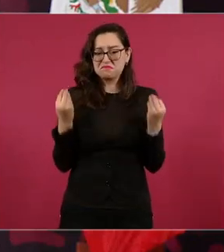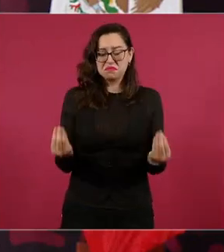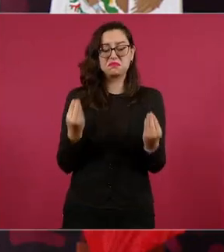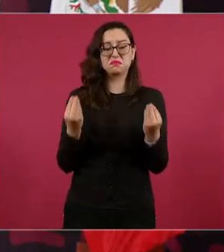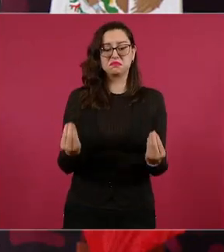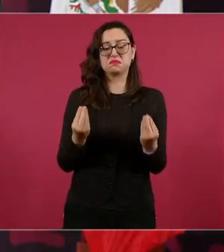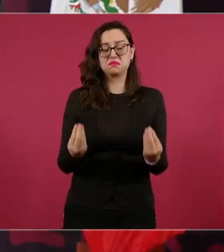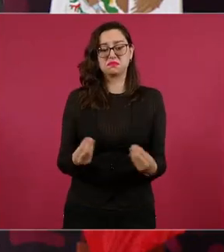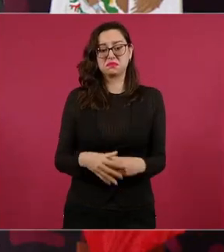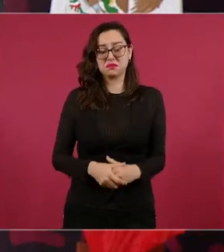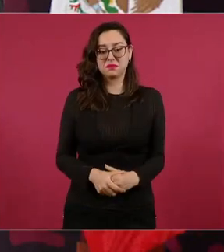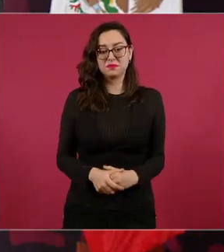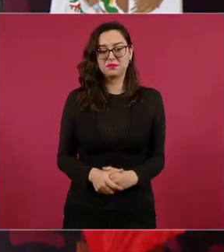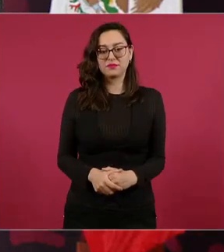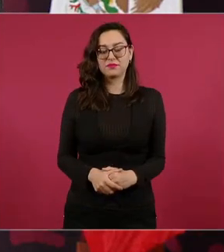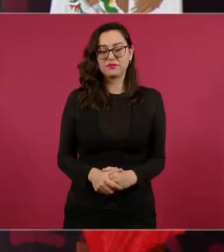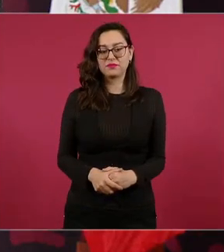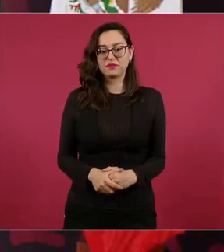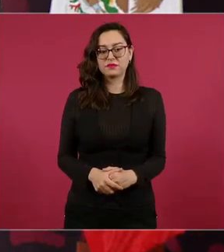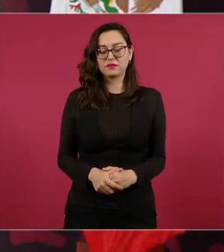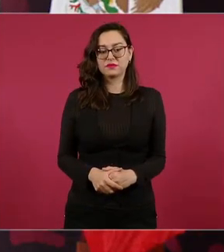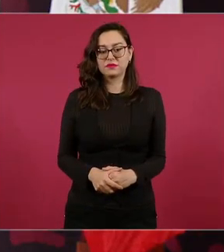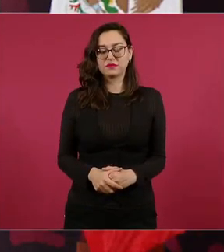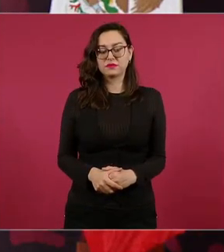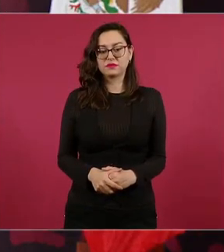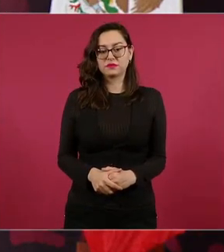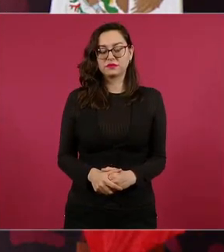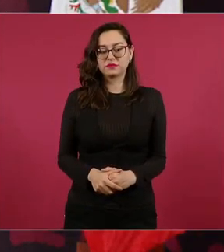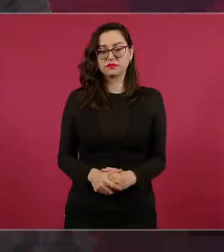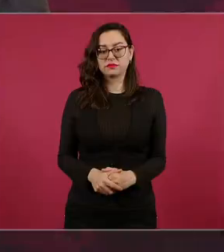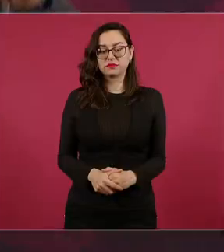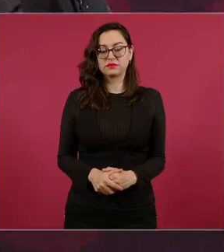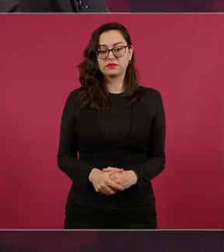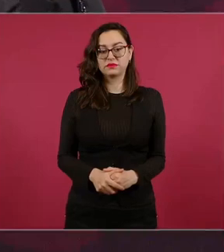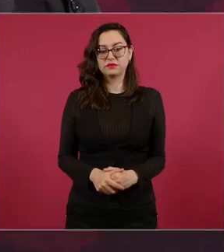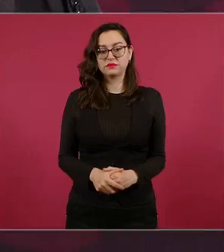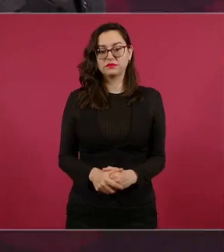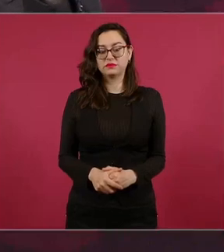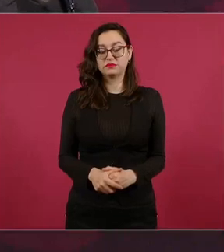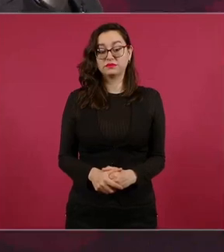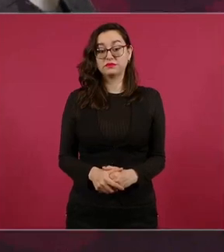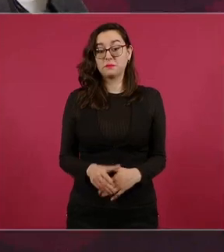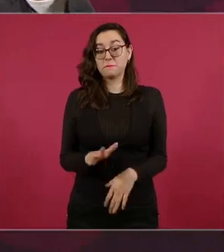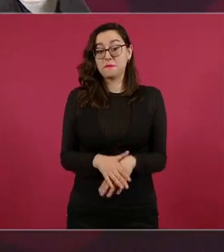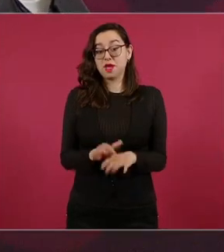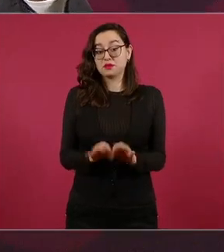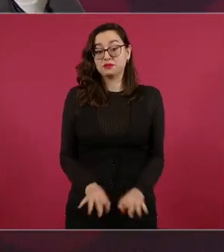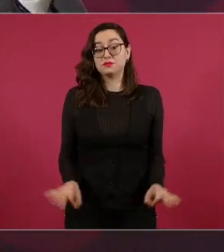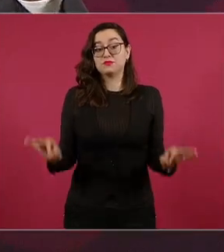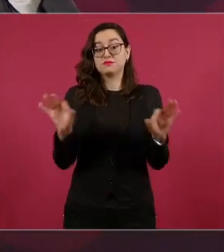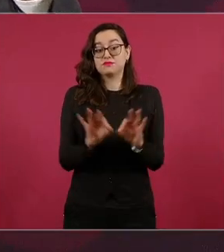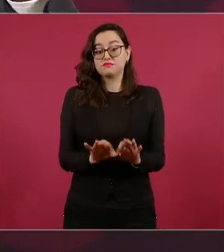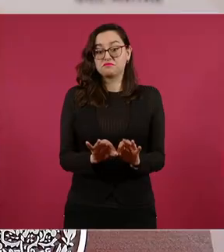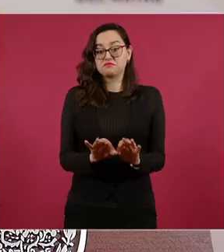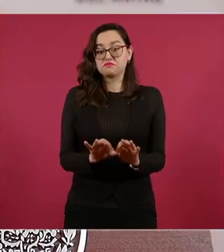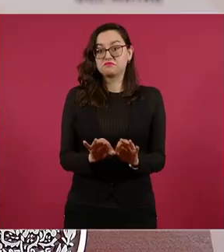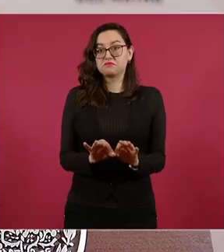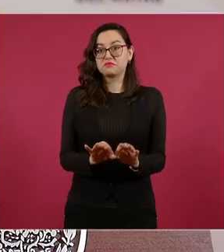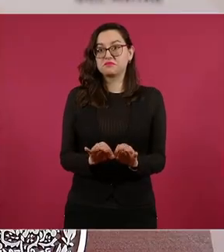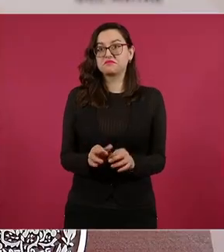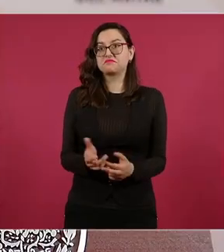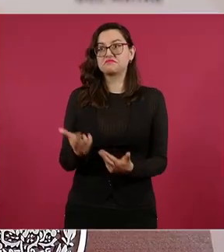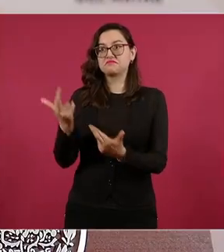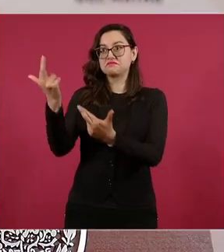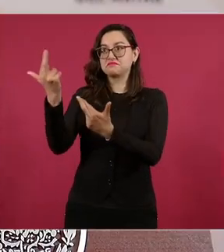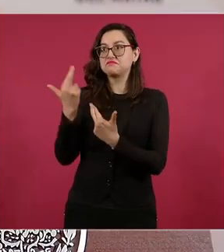respeto a México